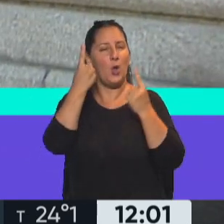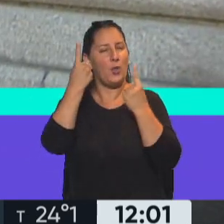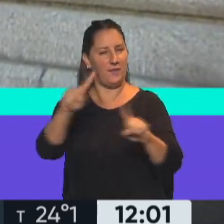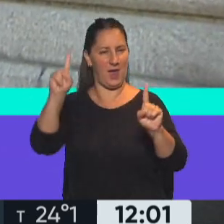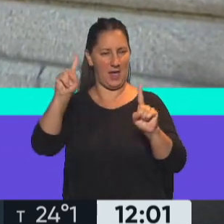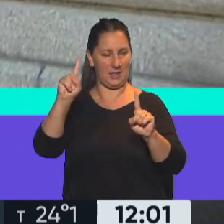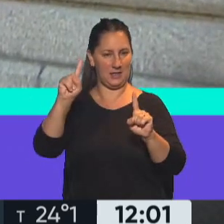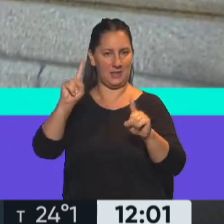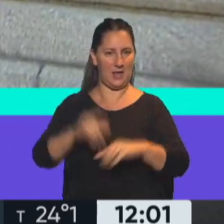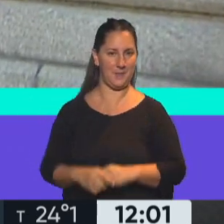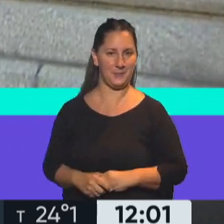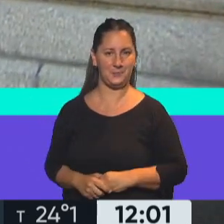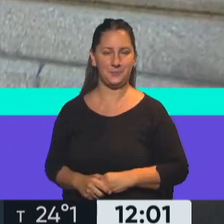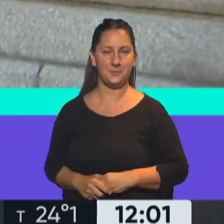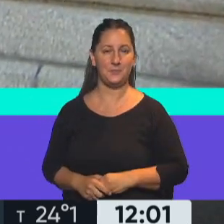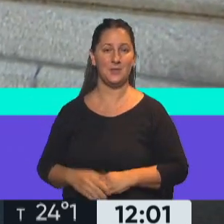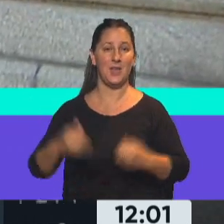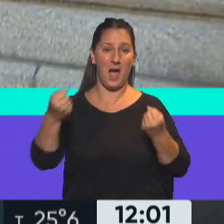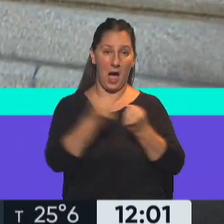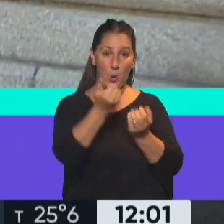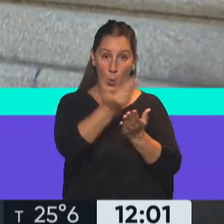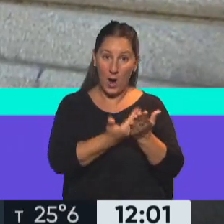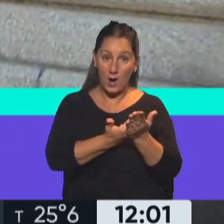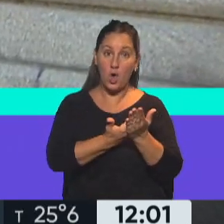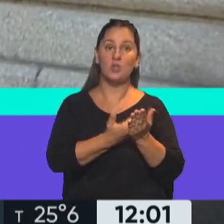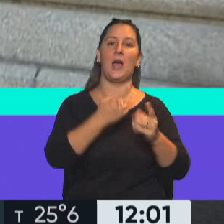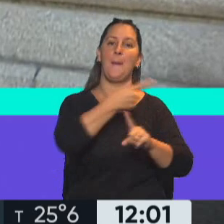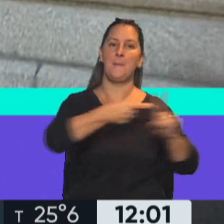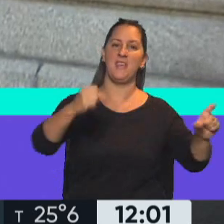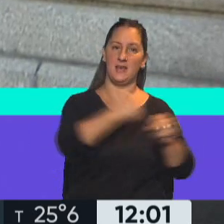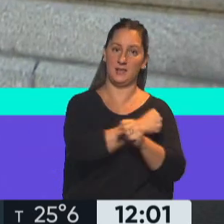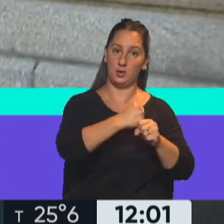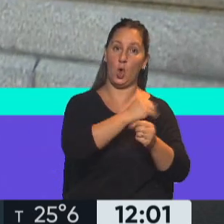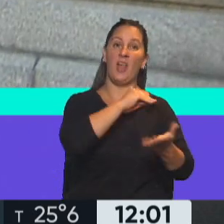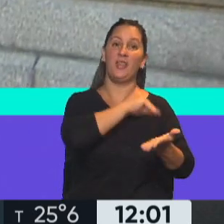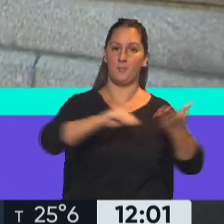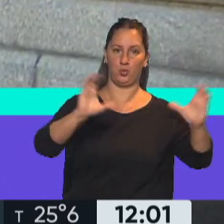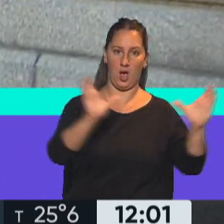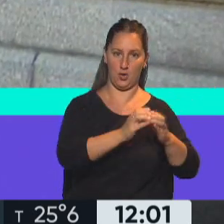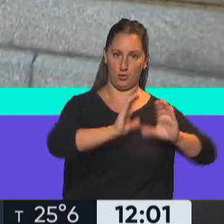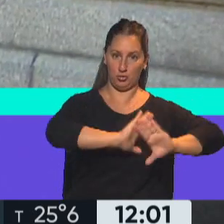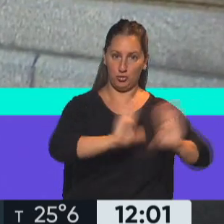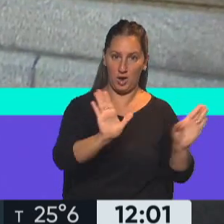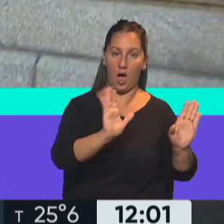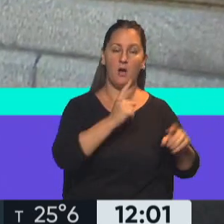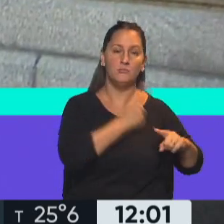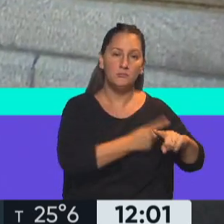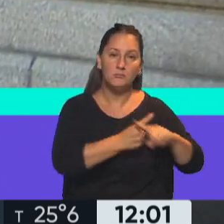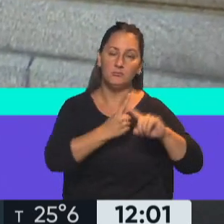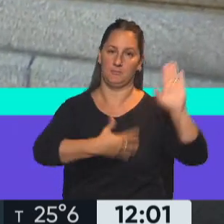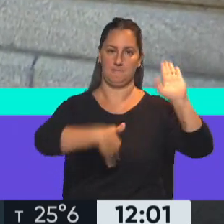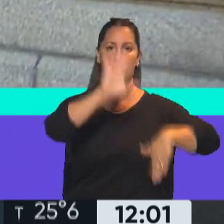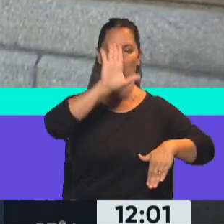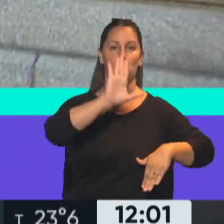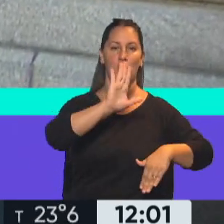diferencia que el acuerdo ya cuenta con la sanción de la Cámara de Diputados y con un número importante, con una mayoría